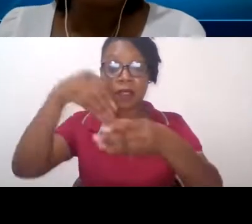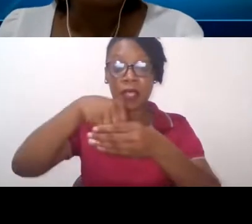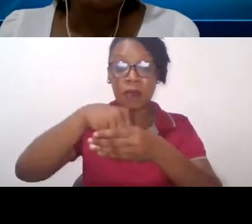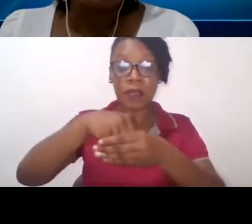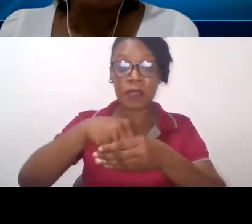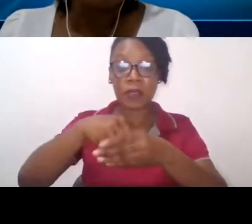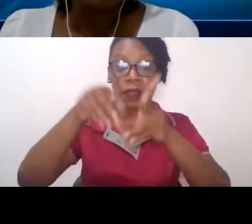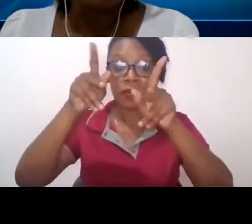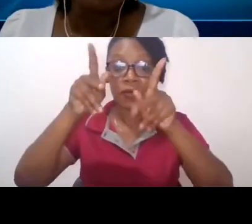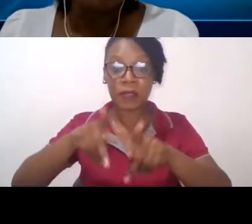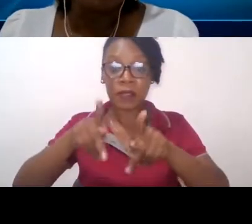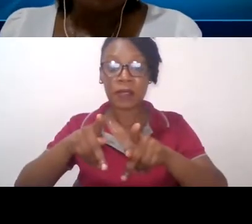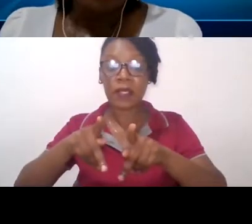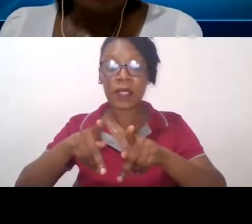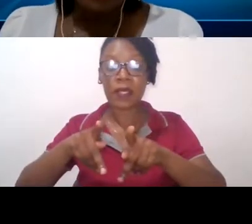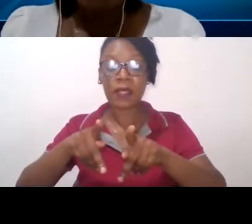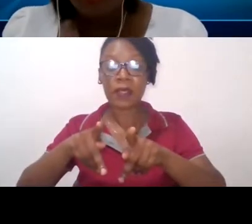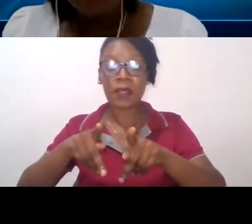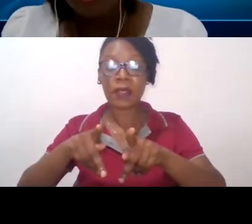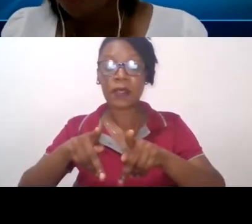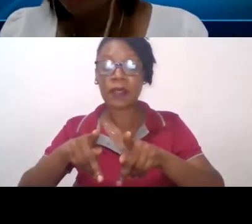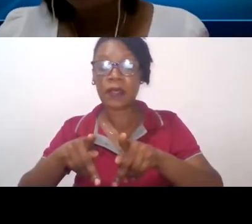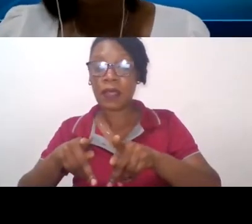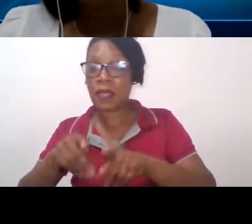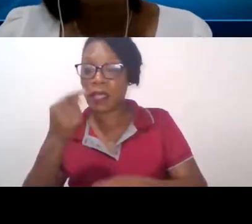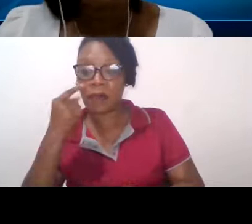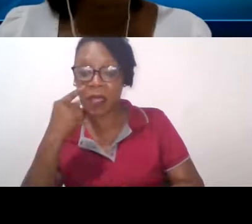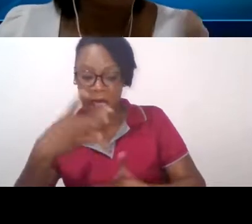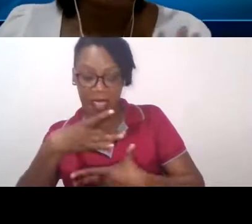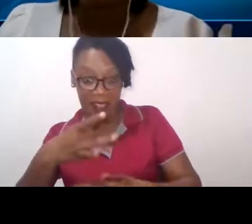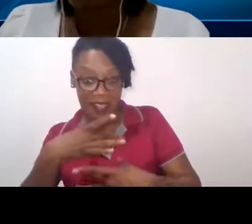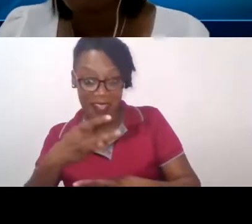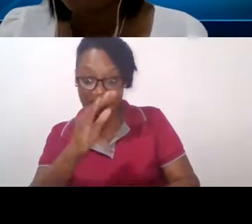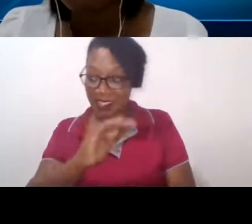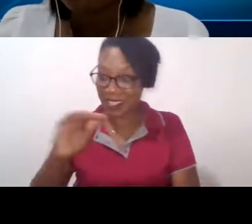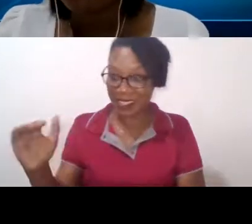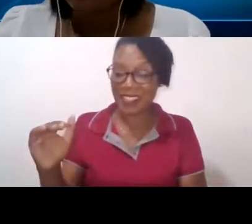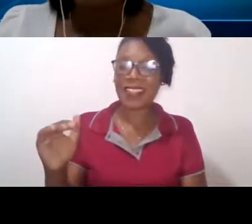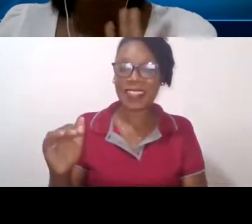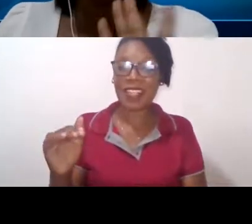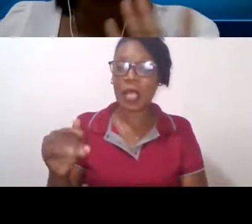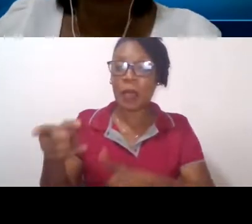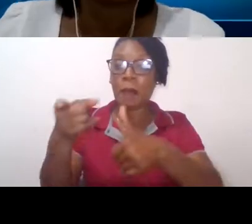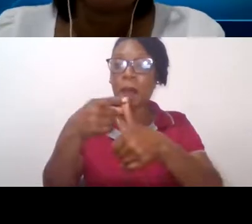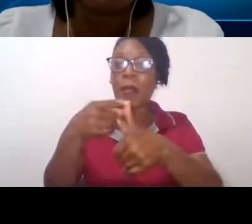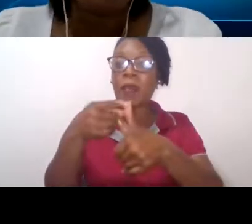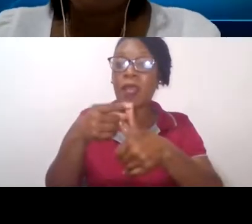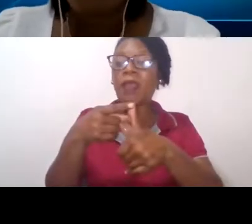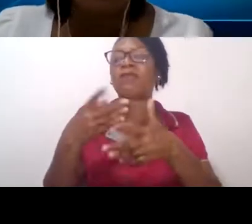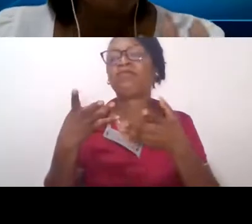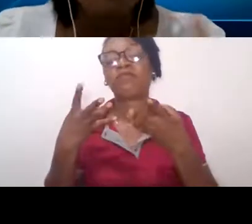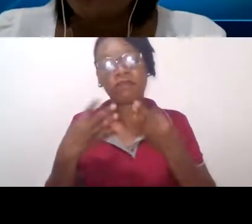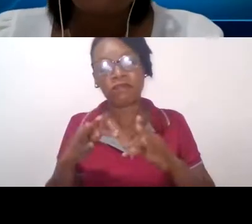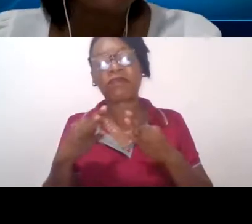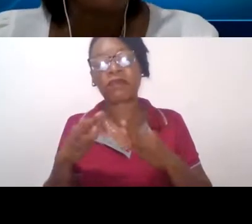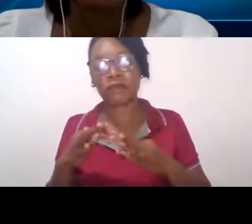son de interés del niño o de la niña. Entonces, ¿qué es lo que eso nos va a propiciar? Bueno, primero, que estamos tratando,